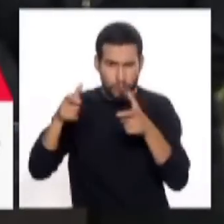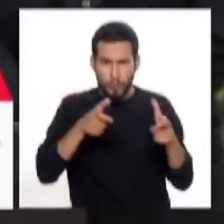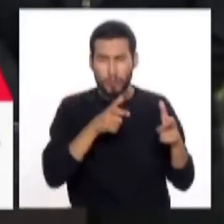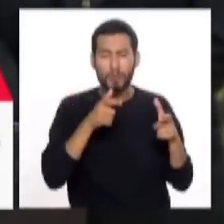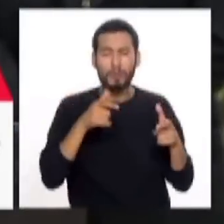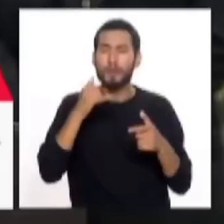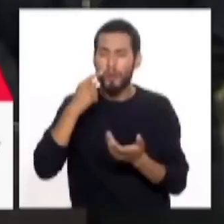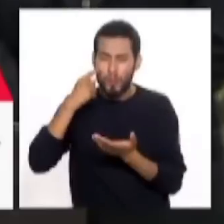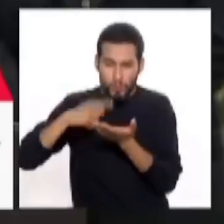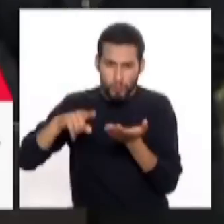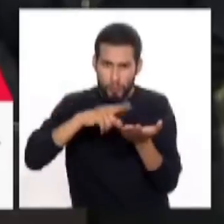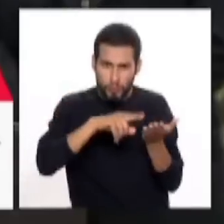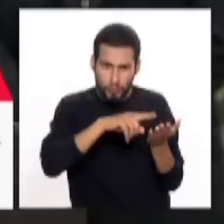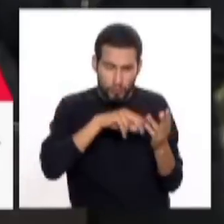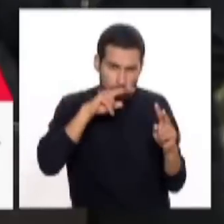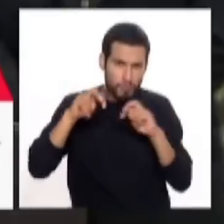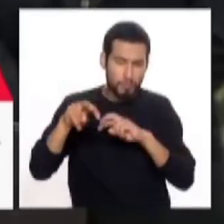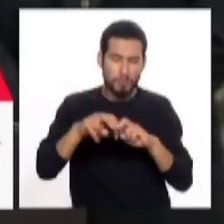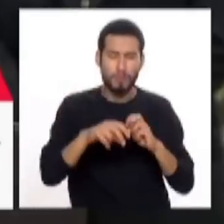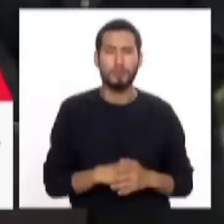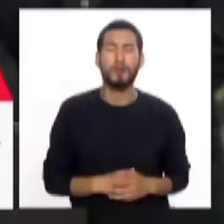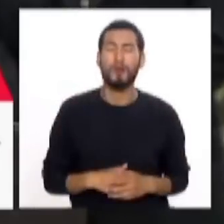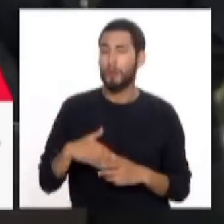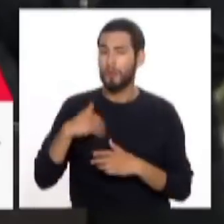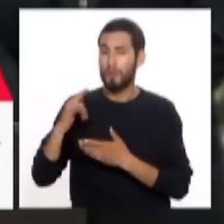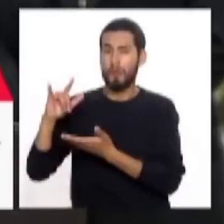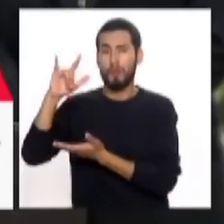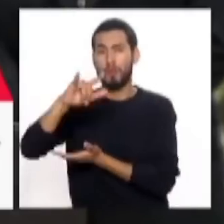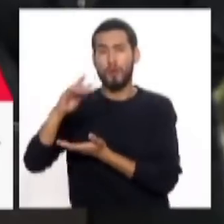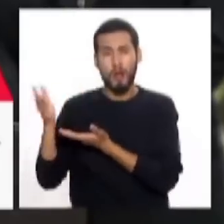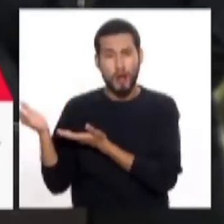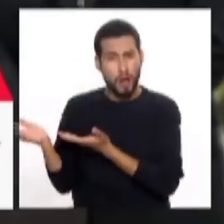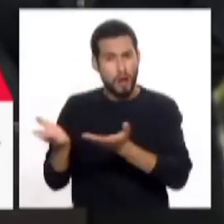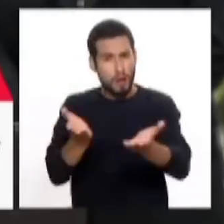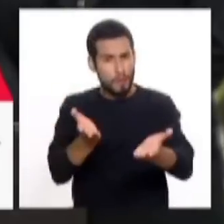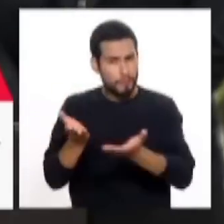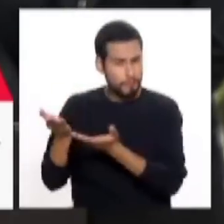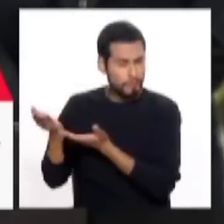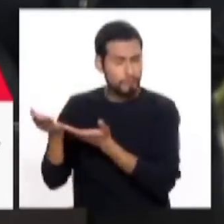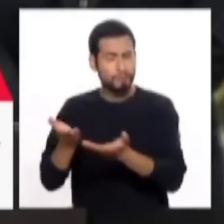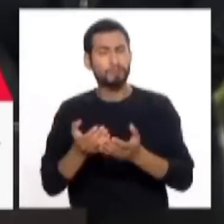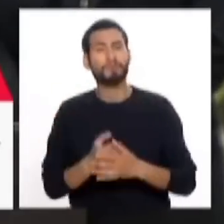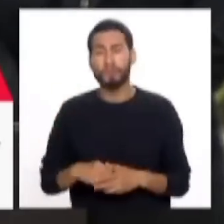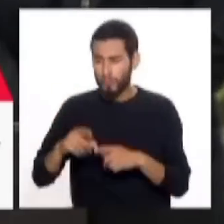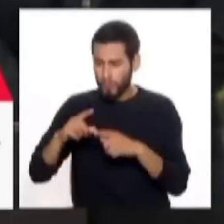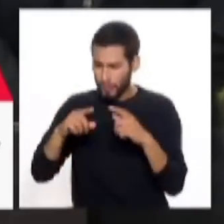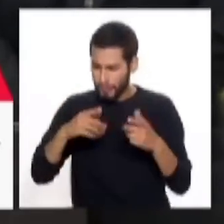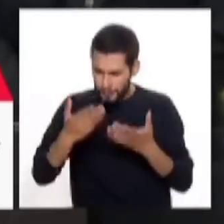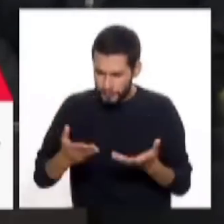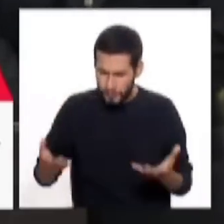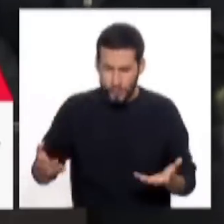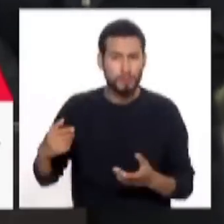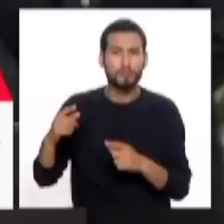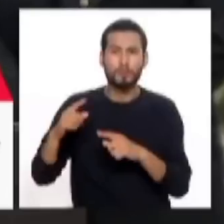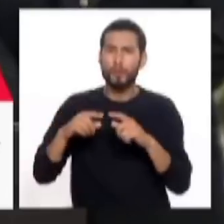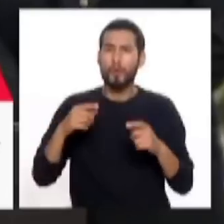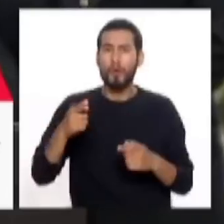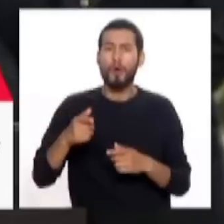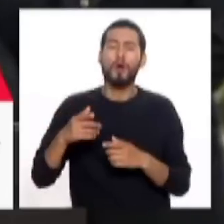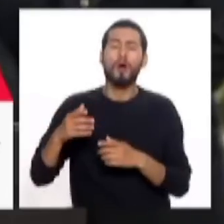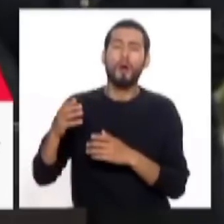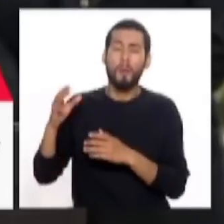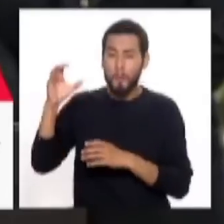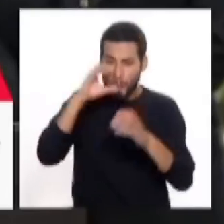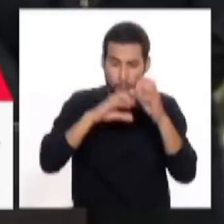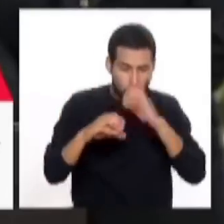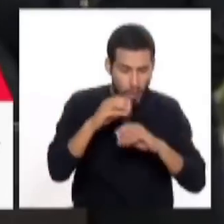y reconocimiento, misiones de transporte aéreo, logística, evacuaciones aeromédicas, búsqueda y